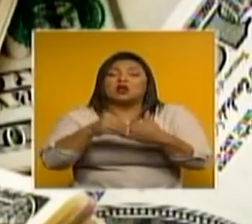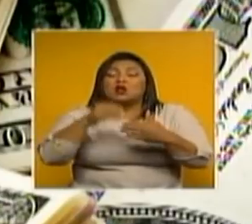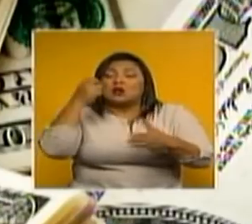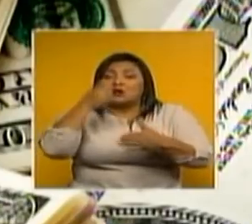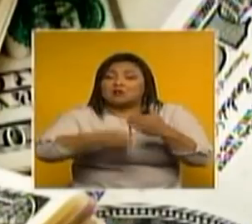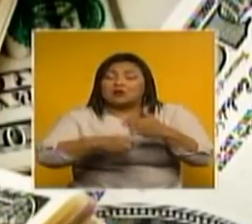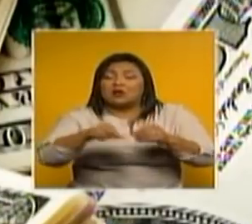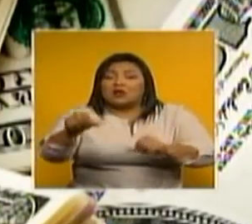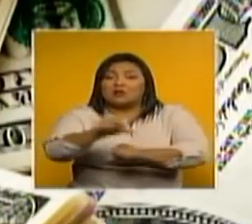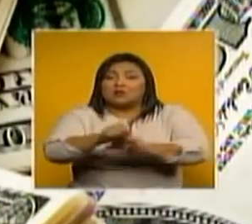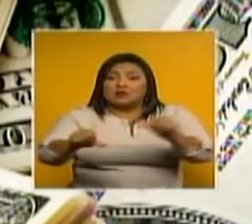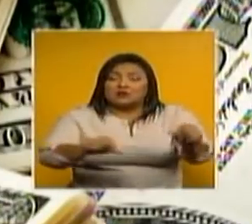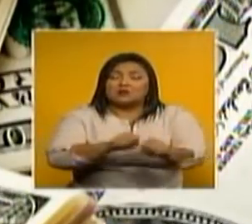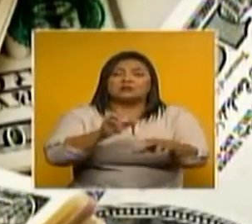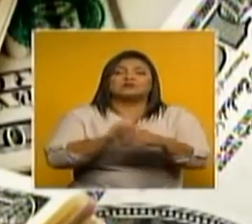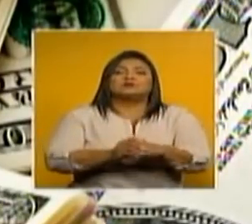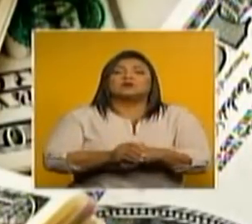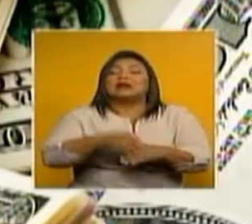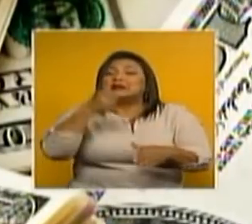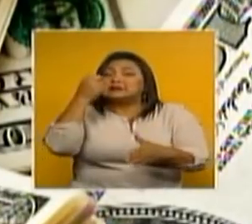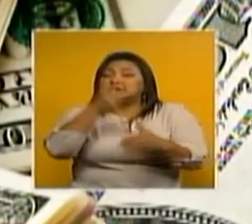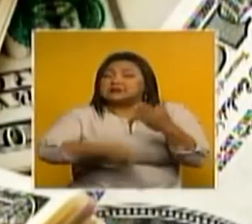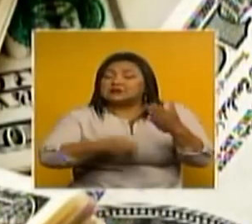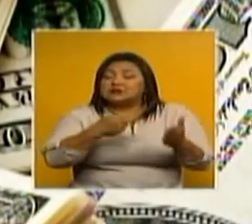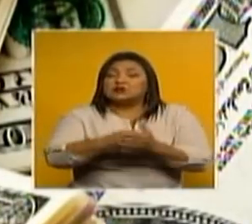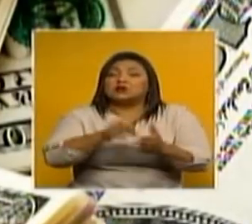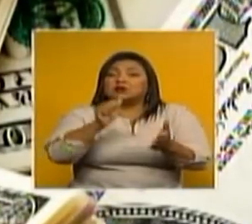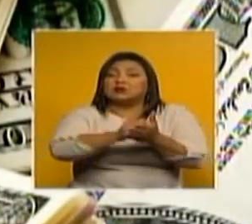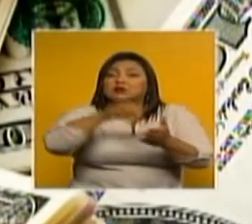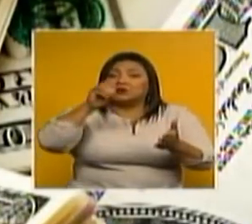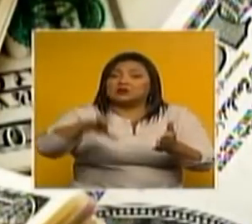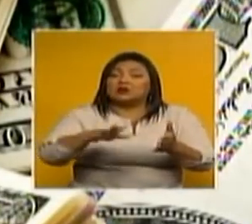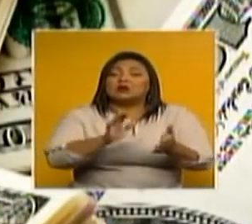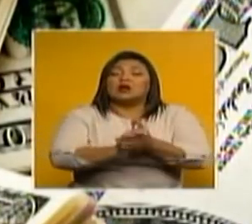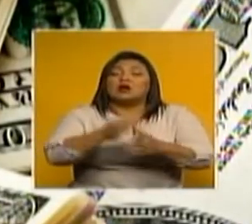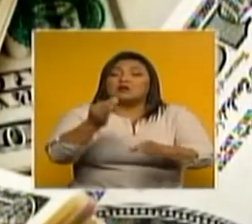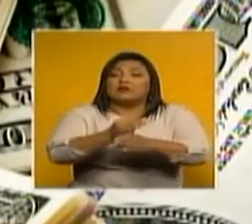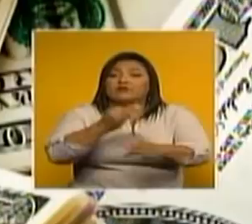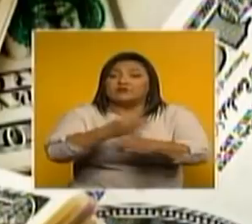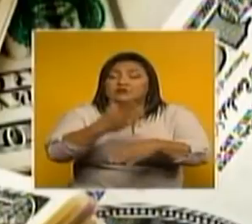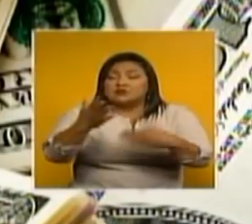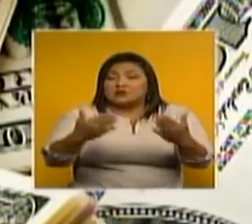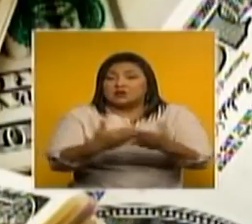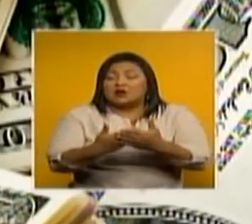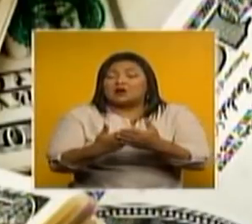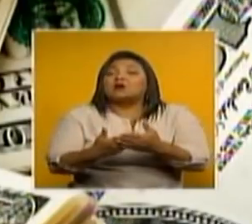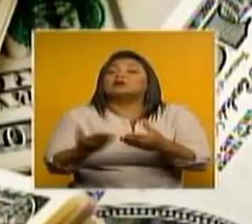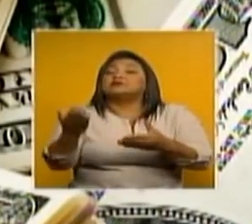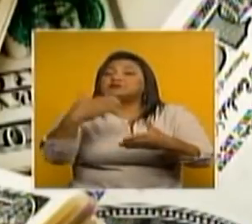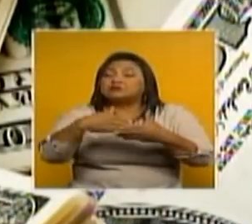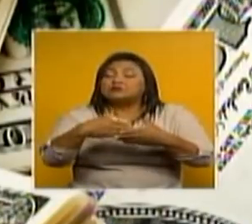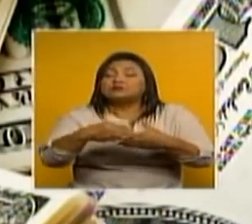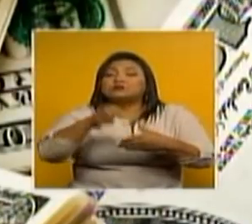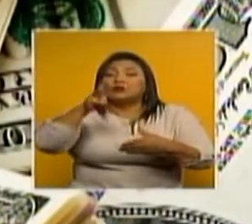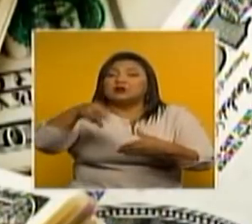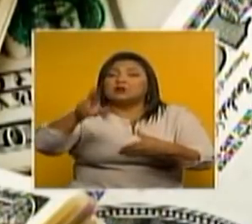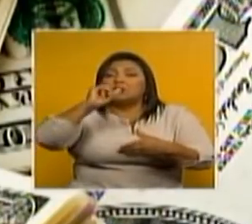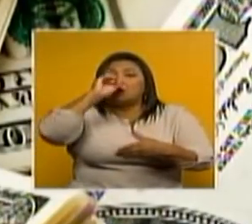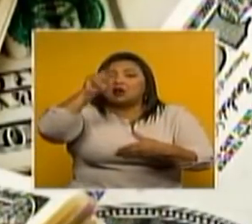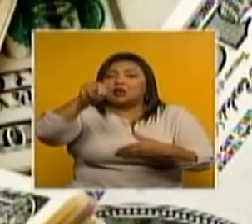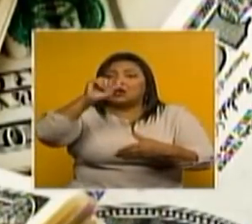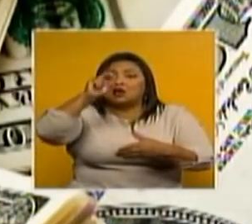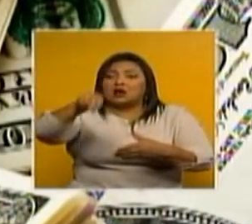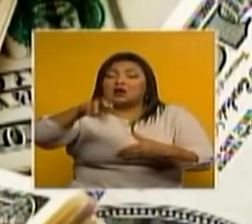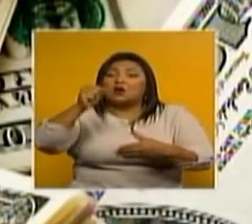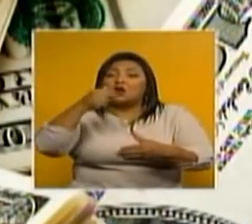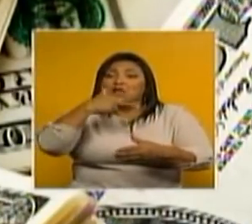sanciones administrativas y sanciones de destitución a funcionarios, que incluyen a Mariano Zambrano. Hay